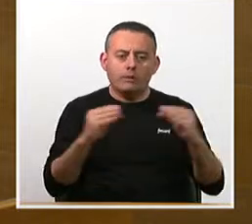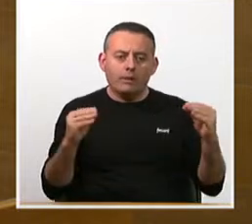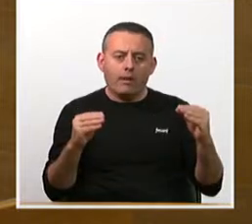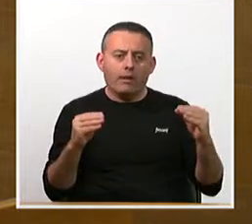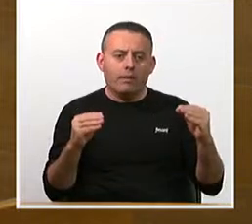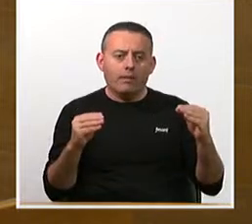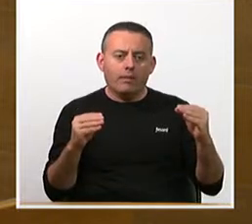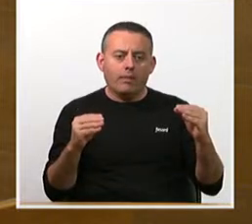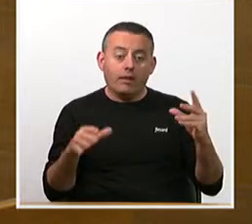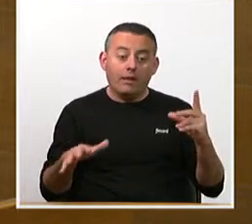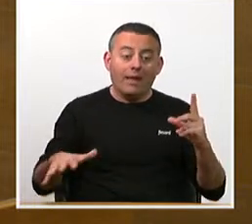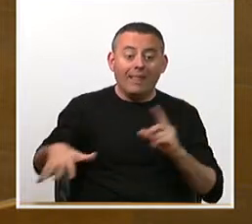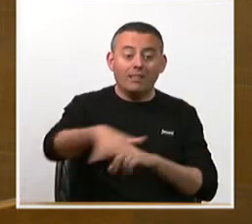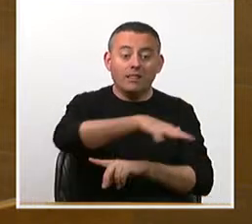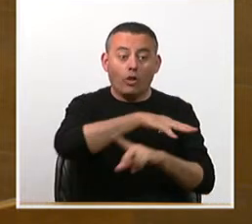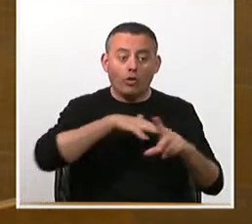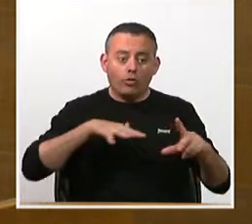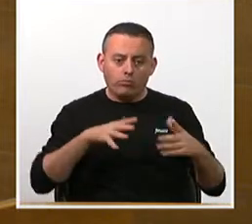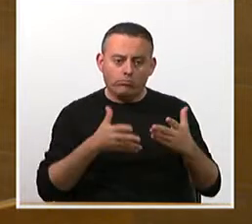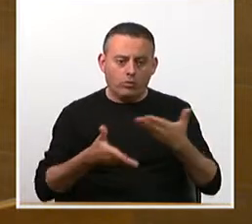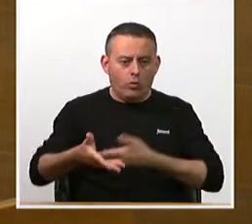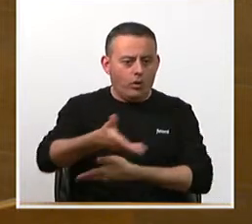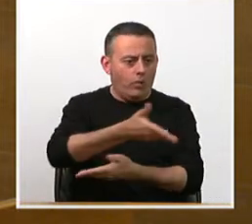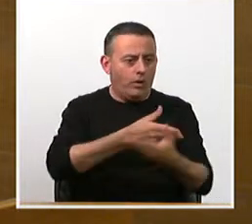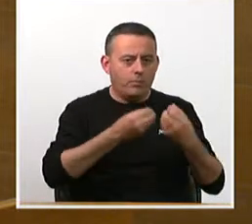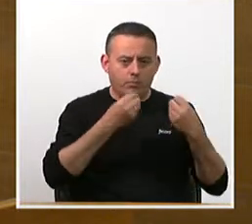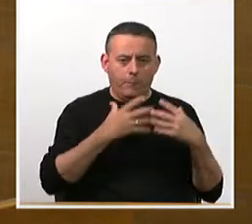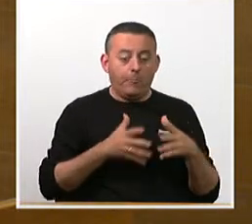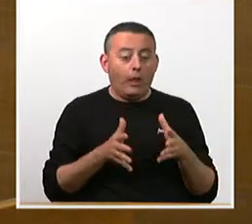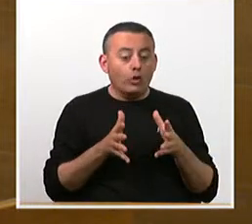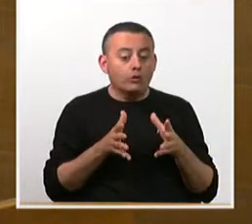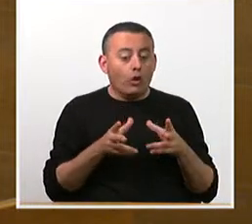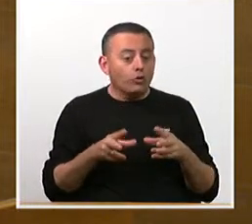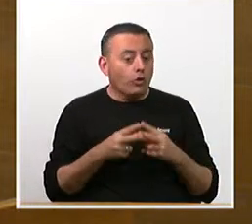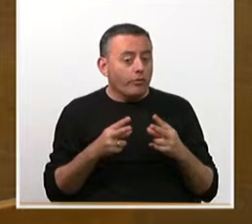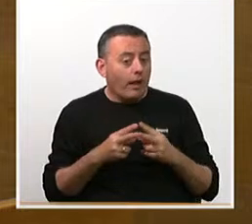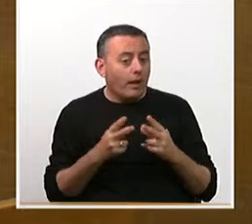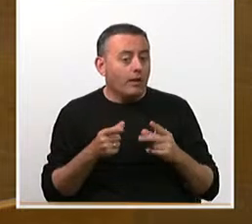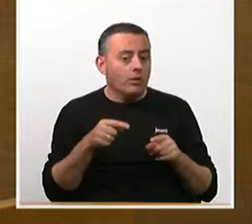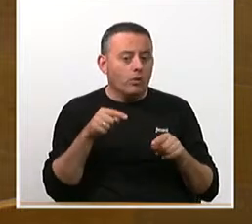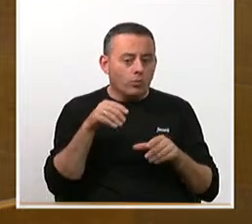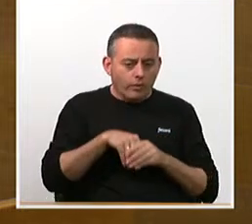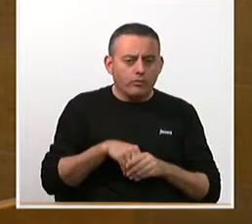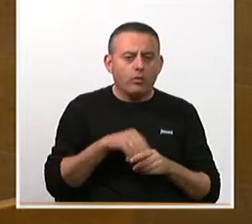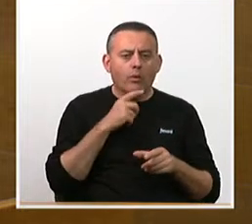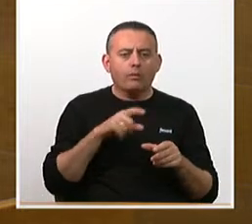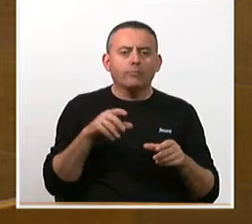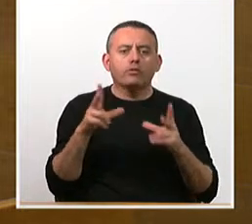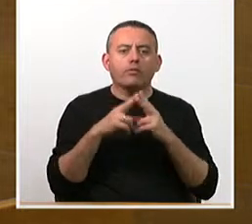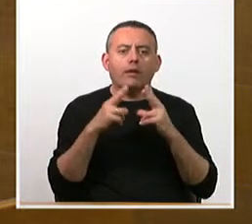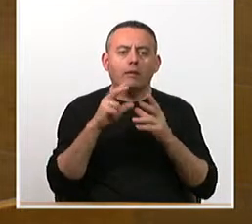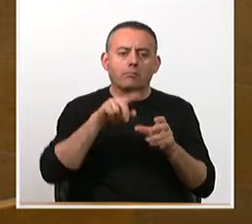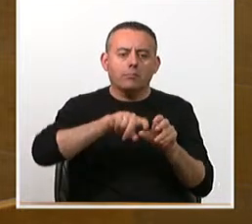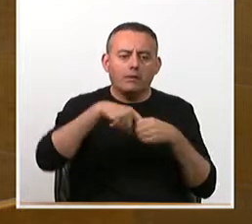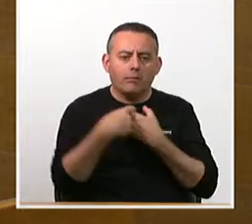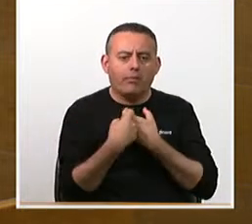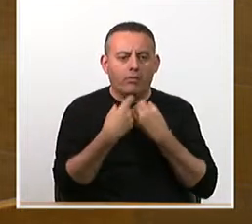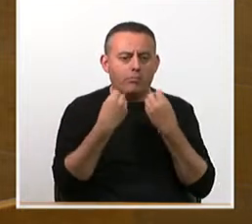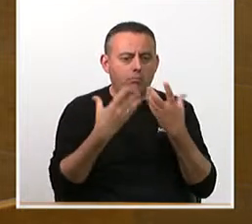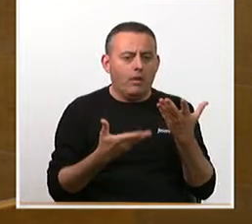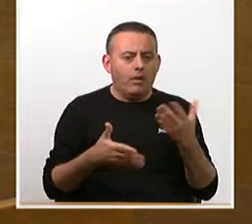el entorno donde se ubican el consejo Social es el órgano de participación y representación de la sociedad un espacio de